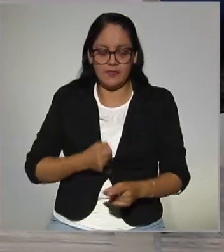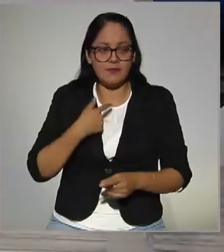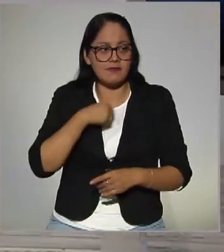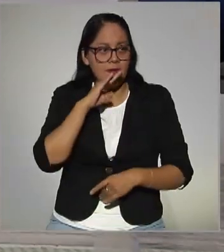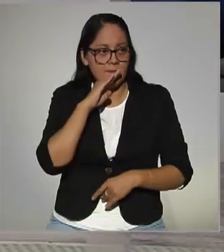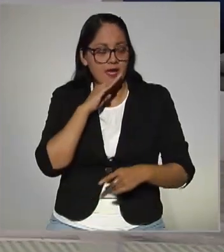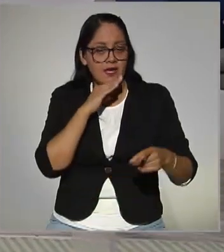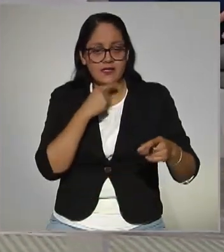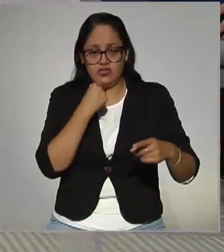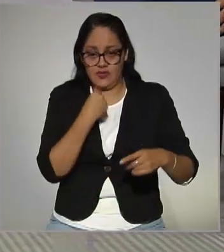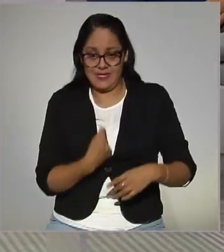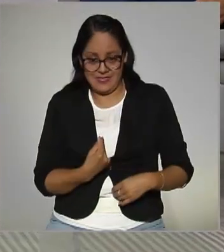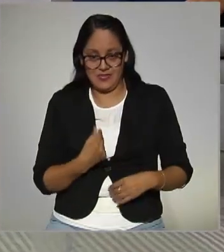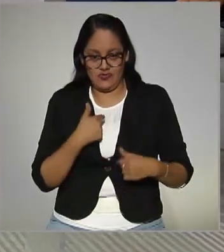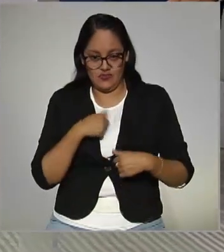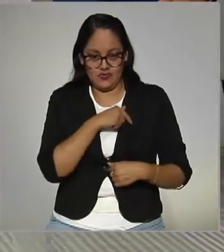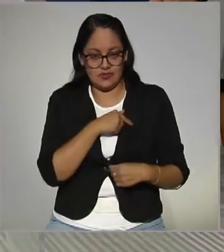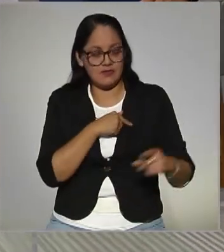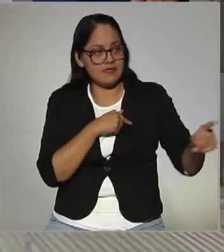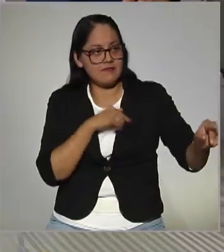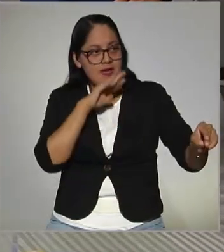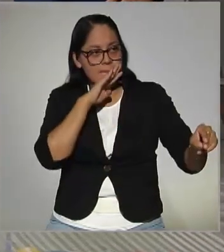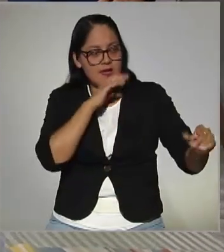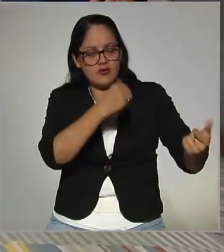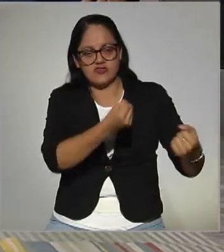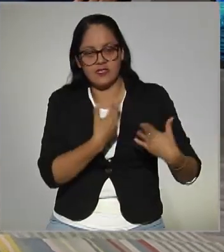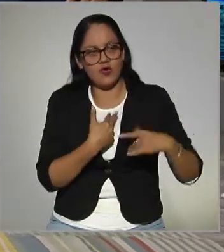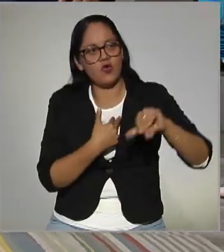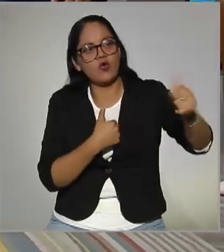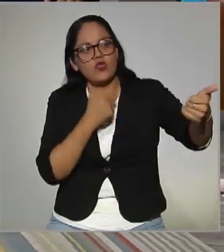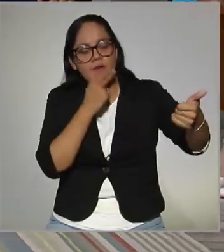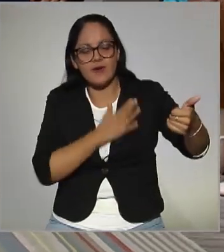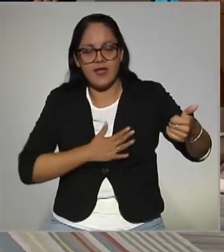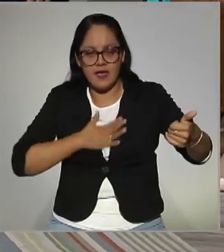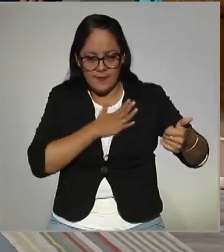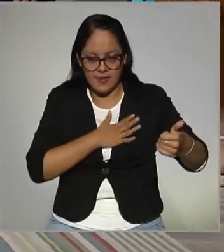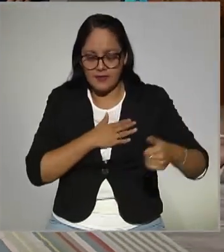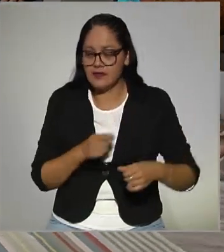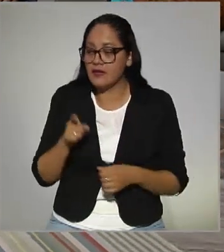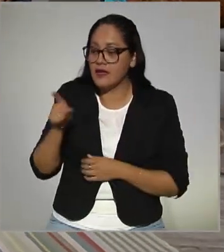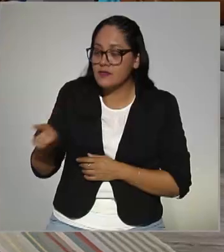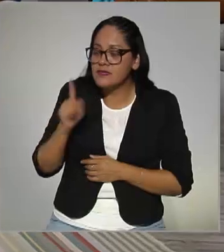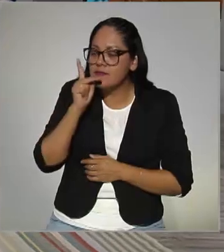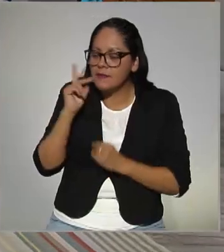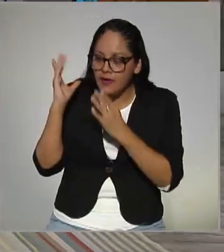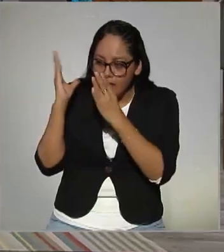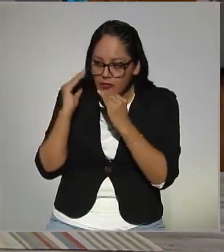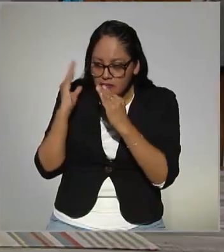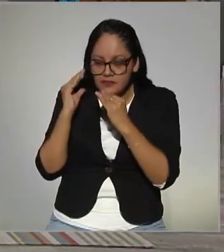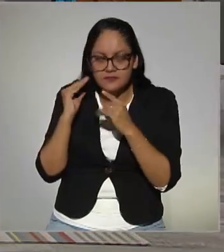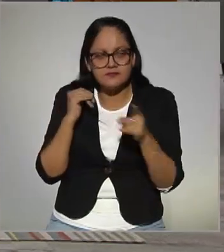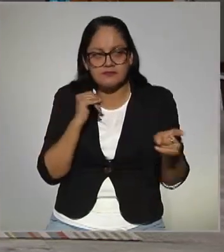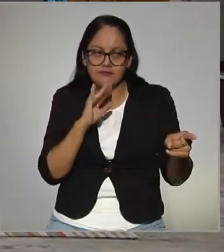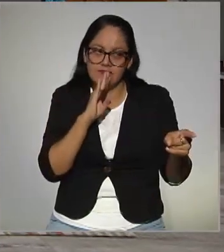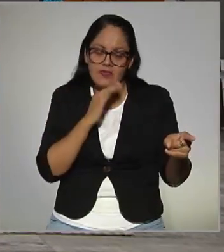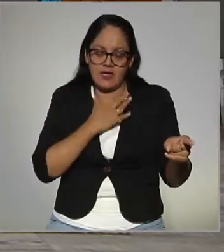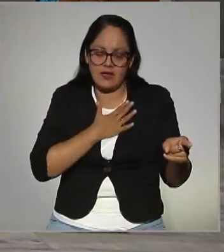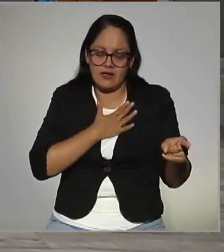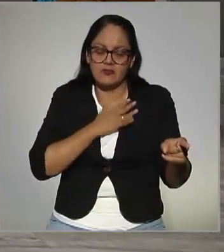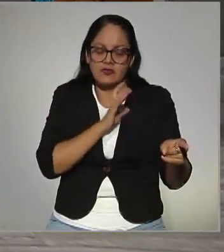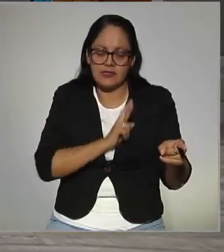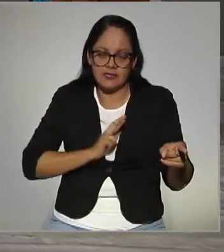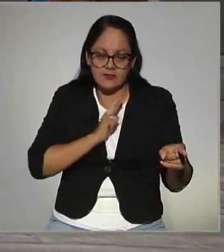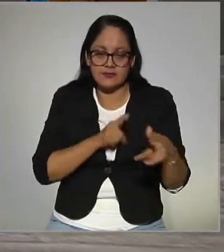siendo chico, siendo que mis hermanos y yo le guardamos rencor. Papá nos enseñó a respetar y amar a mi madre a pesar de todo y así lo